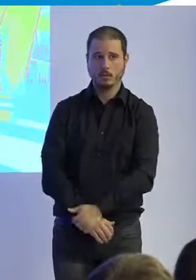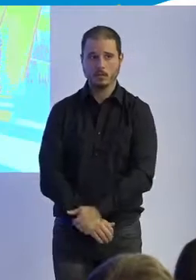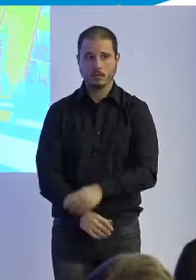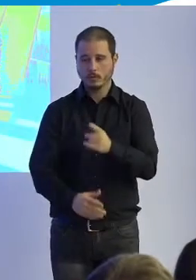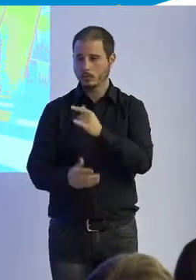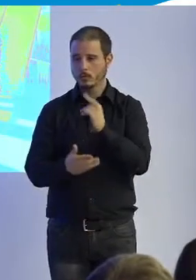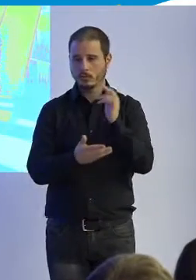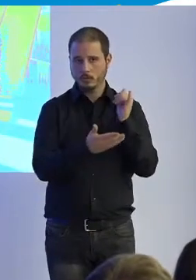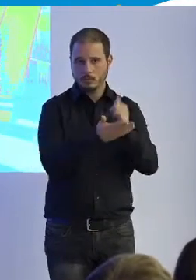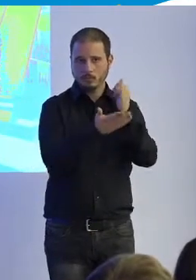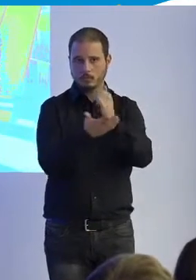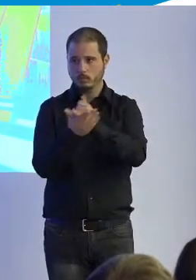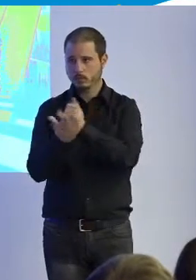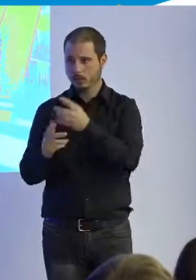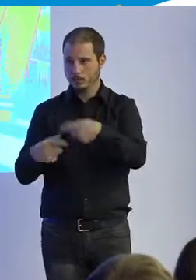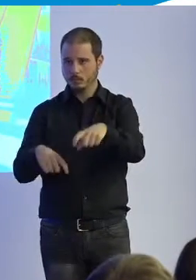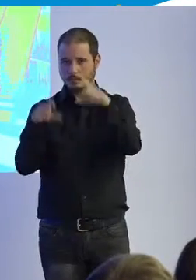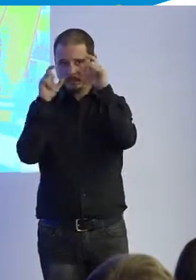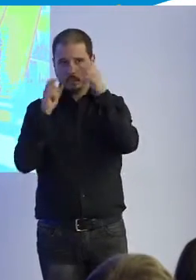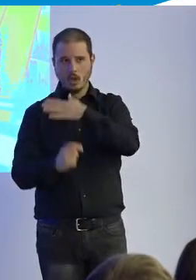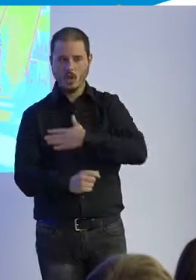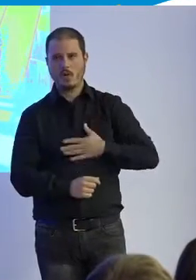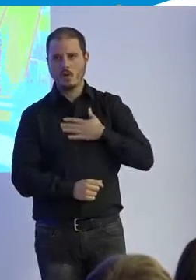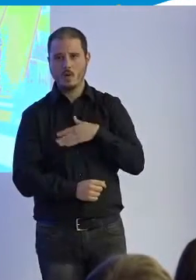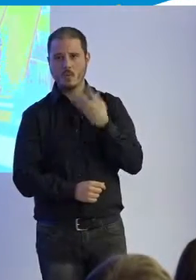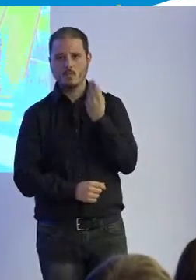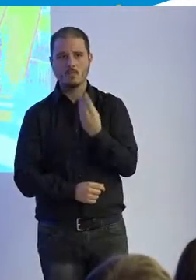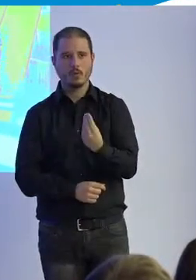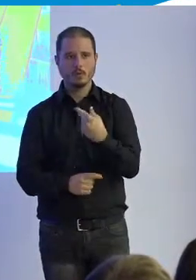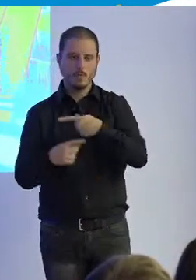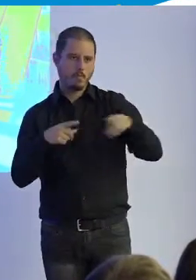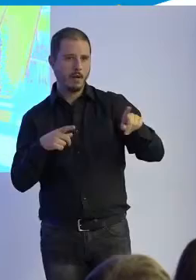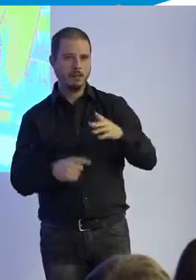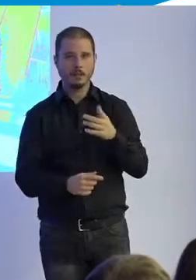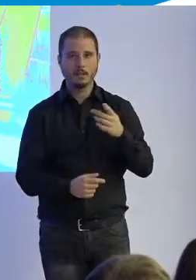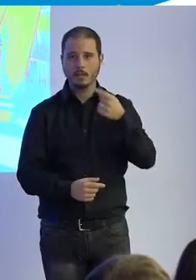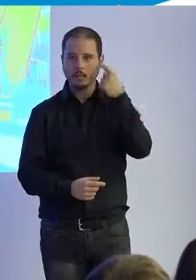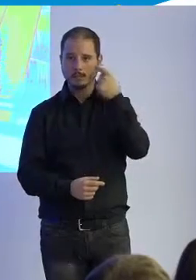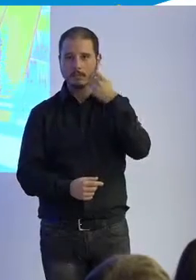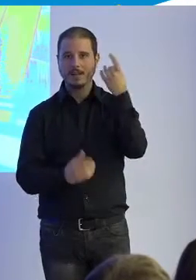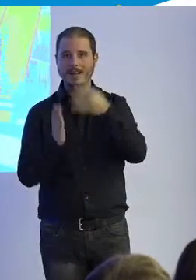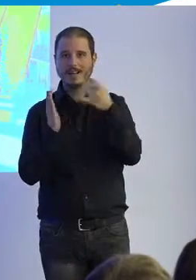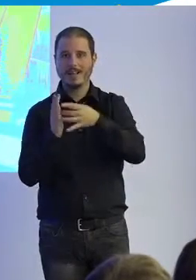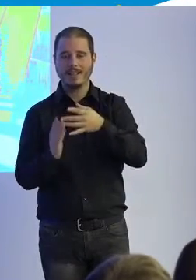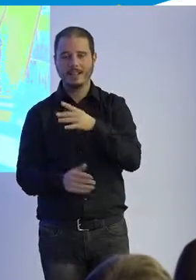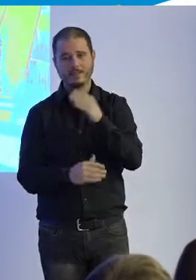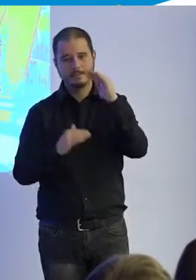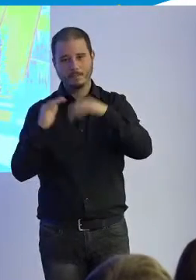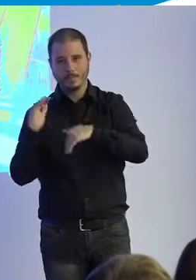es que están muy pensadas para el usuario. Son las gafas más cómodas con diferencia. Tienen menos calidad de imagen, pero es que te da lo mismo. O sea, al final